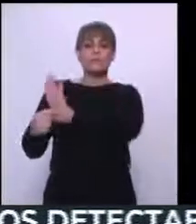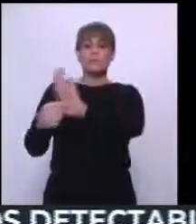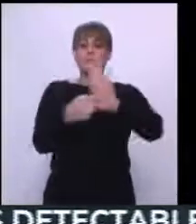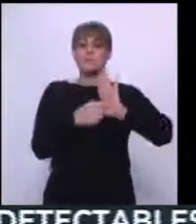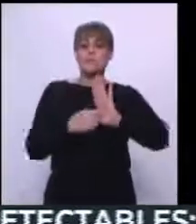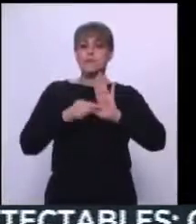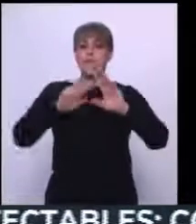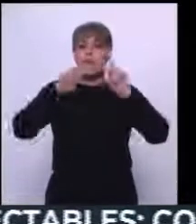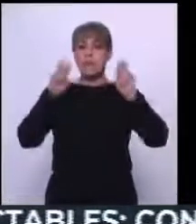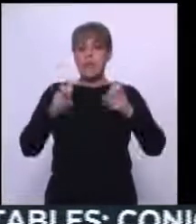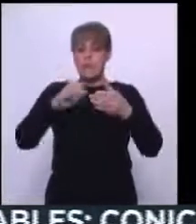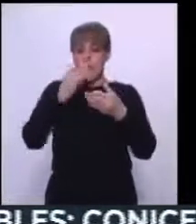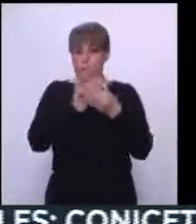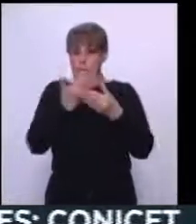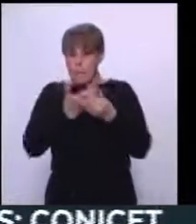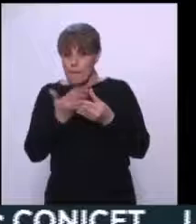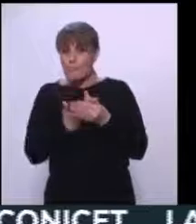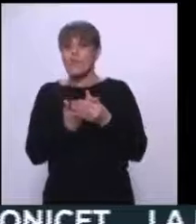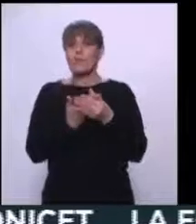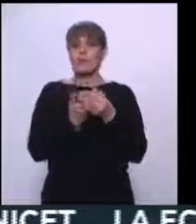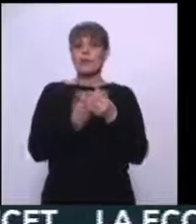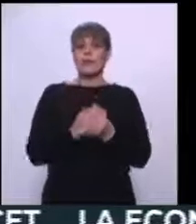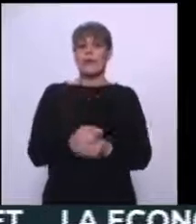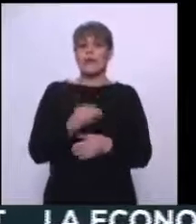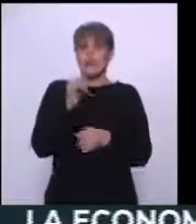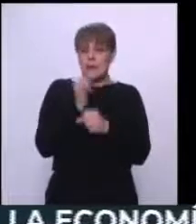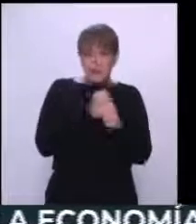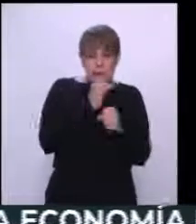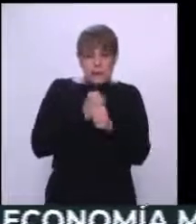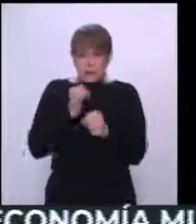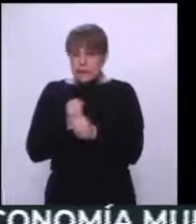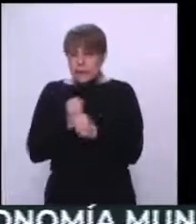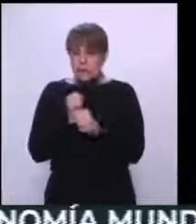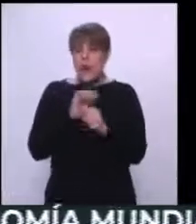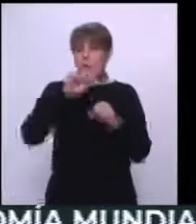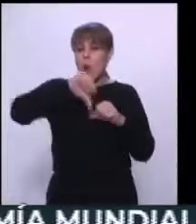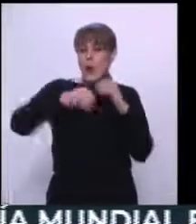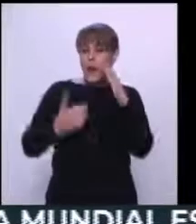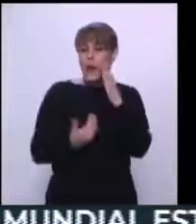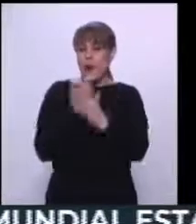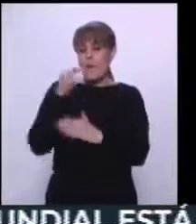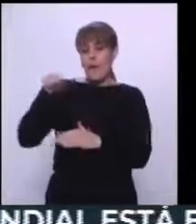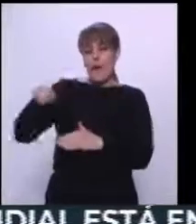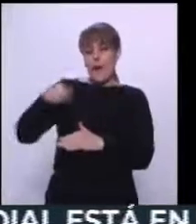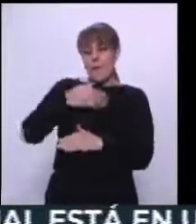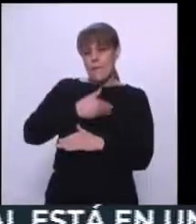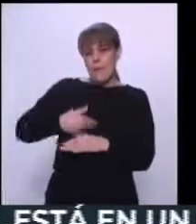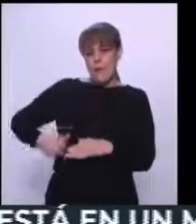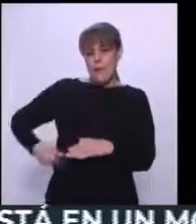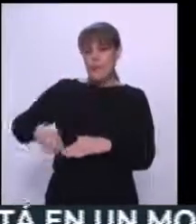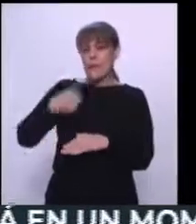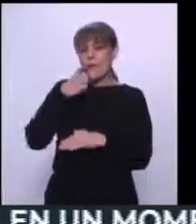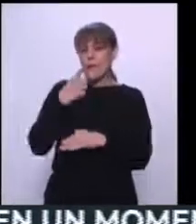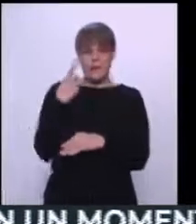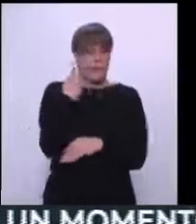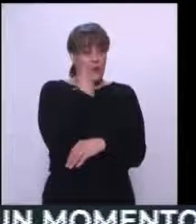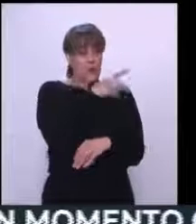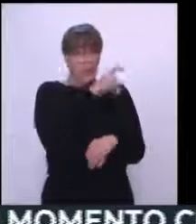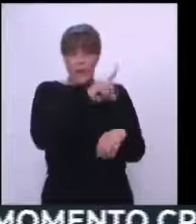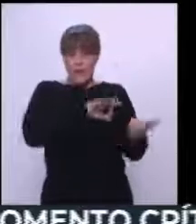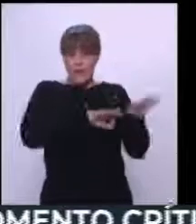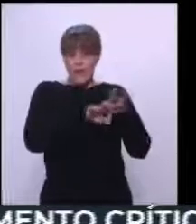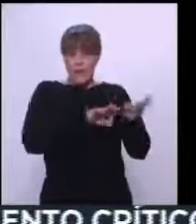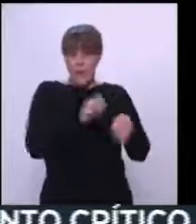Estados Unidos la investigación. En medio todo esto de un mensaje de esta mañana del presidente en el que desacredita el profesionalismo